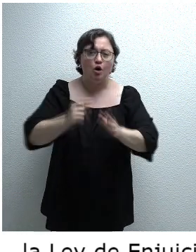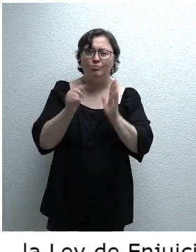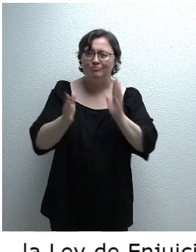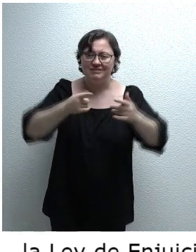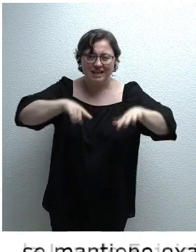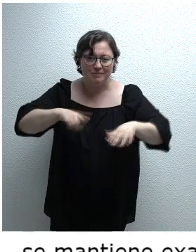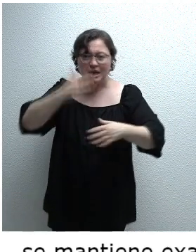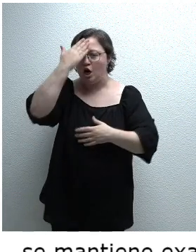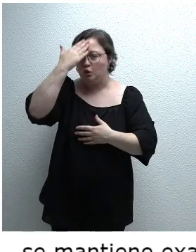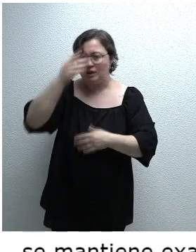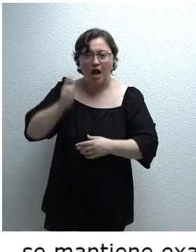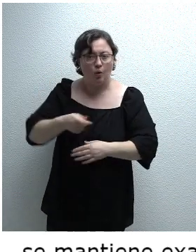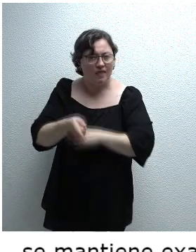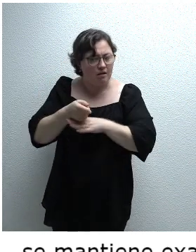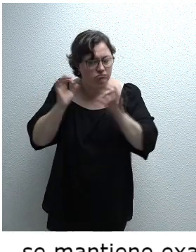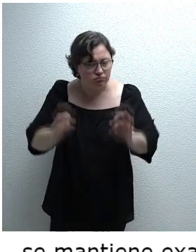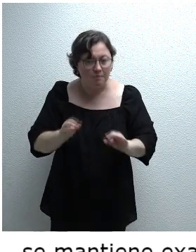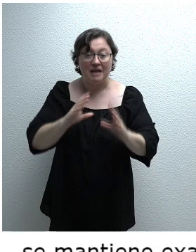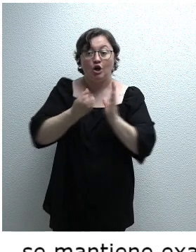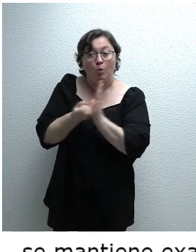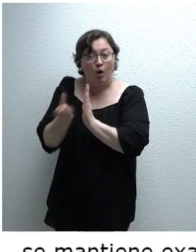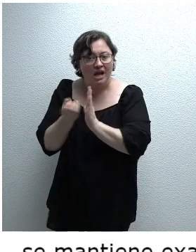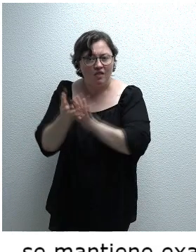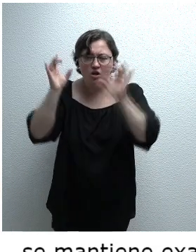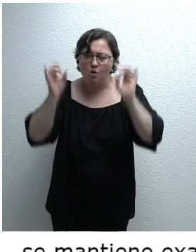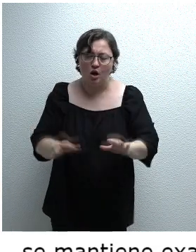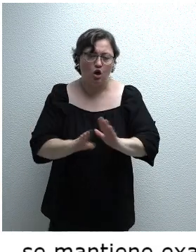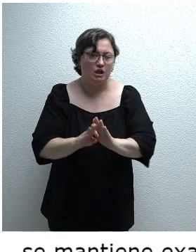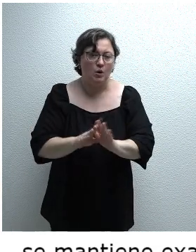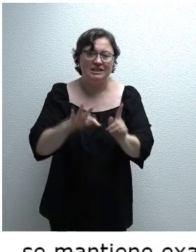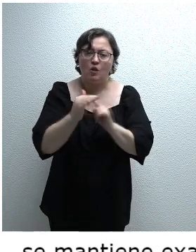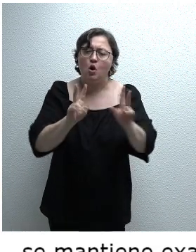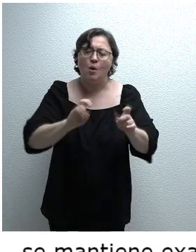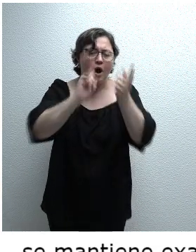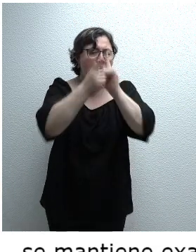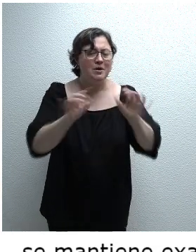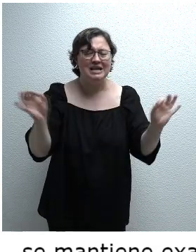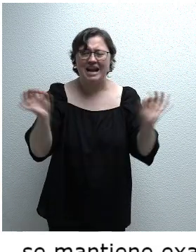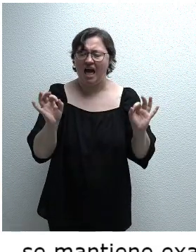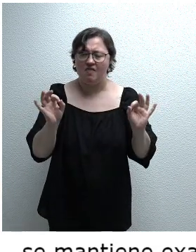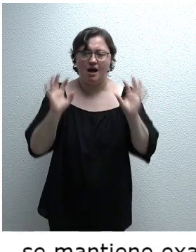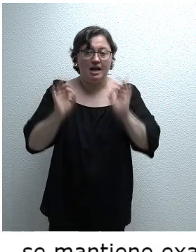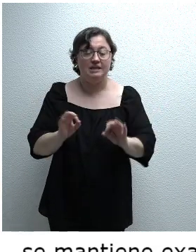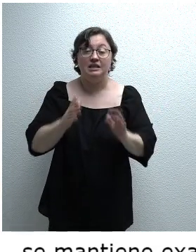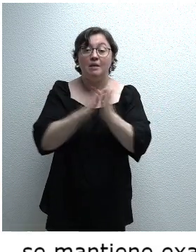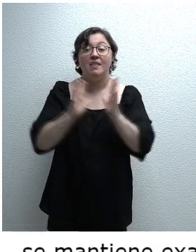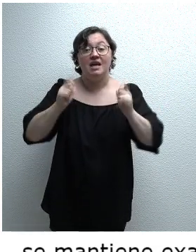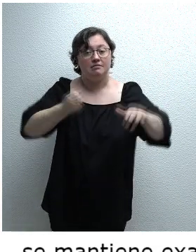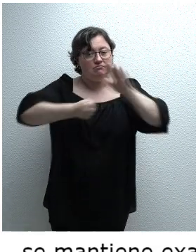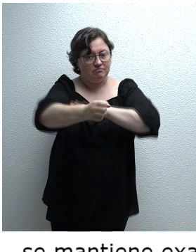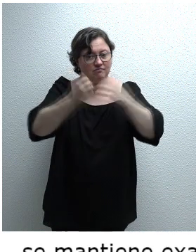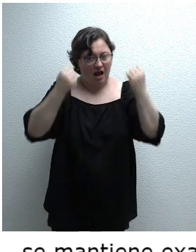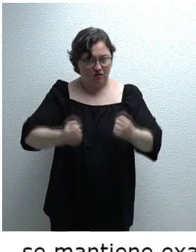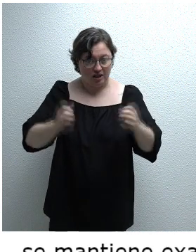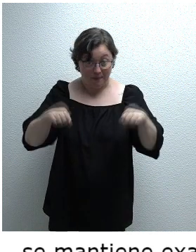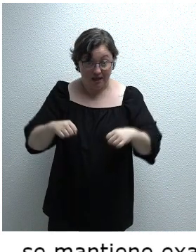puntual, de tutela judicial efectiva y de comunicación. Ninguna novedad, ningún cambio en materia de internamientos involuntarios, que quede muy